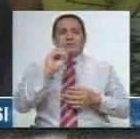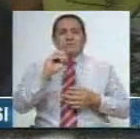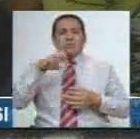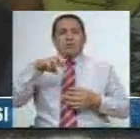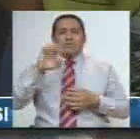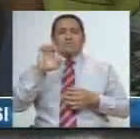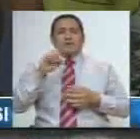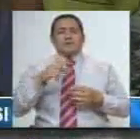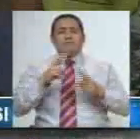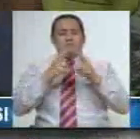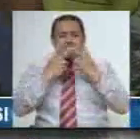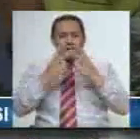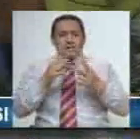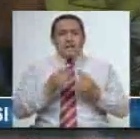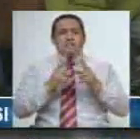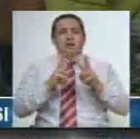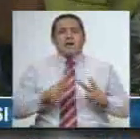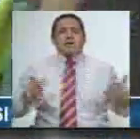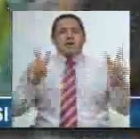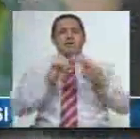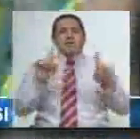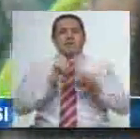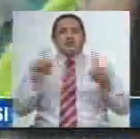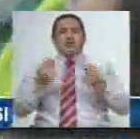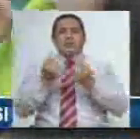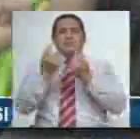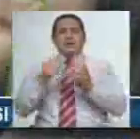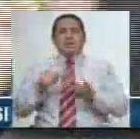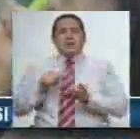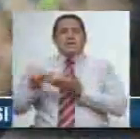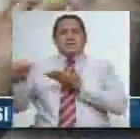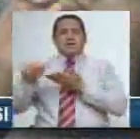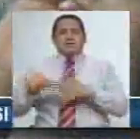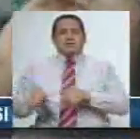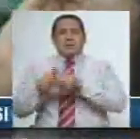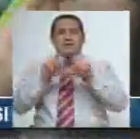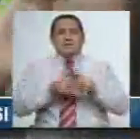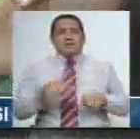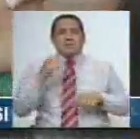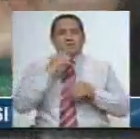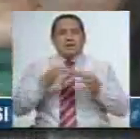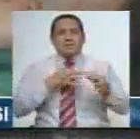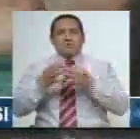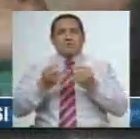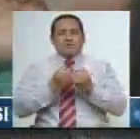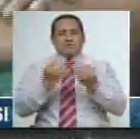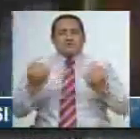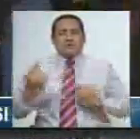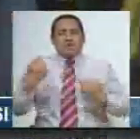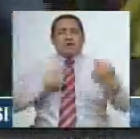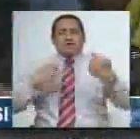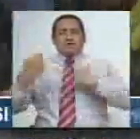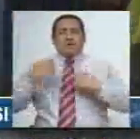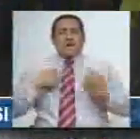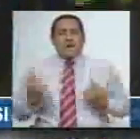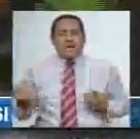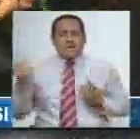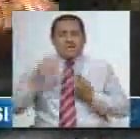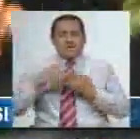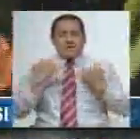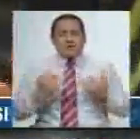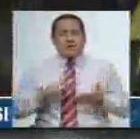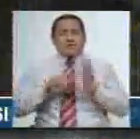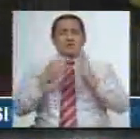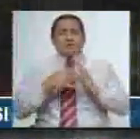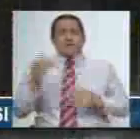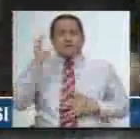el valor, no el precio pagado. La candidata de Diálogo Vecinal agregó que este tipo de acusaciones a estas alturas lo